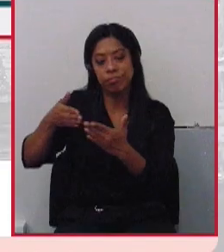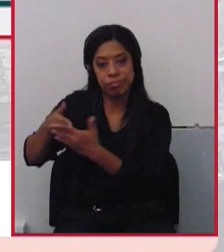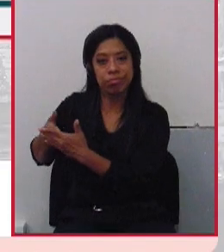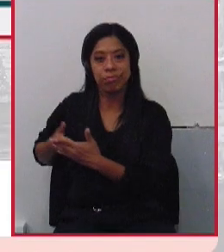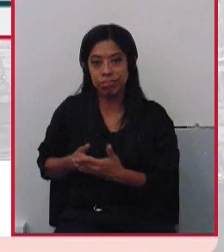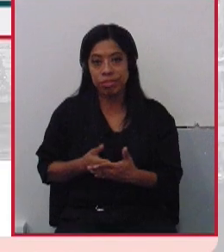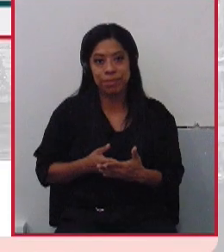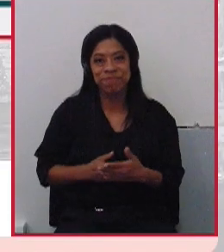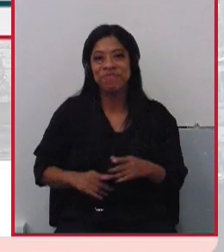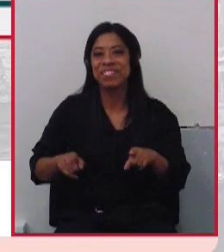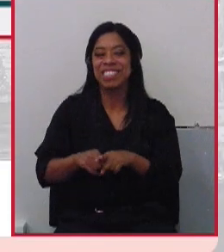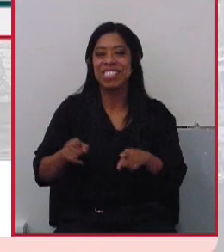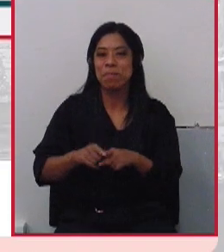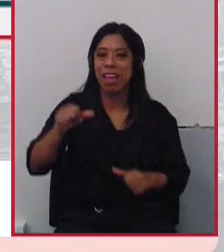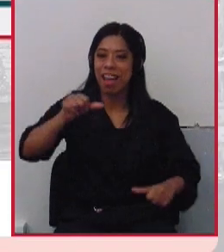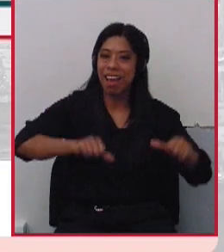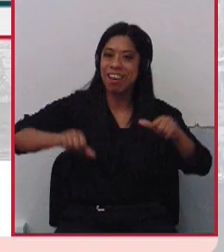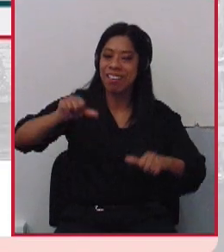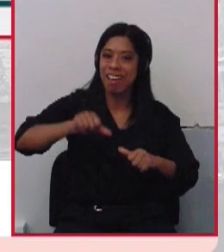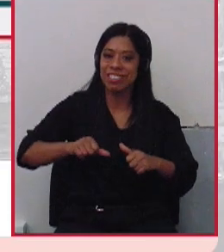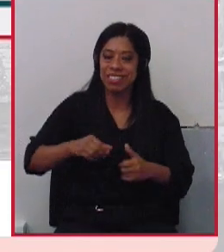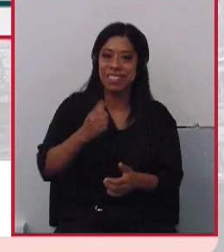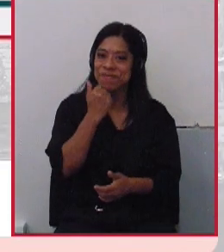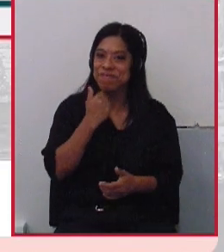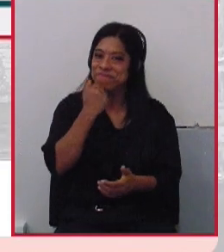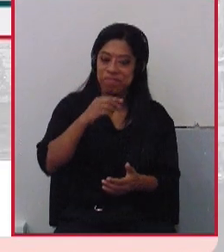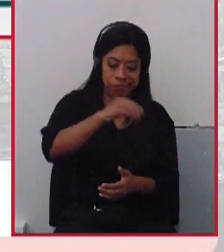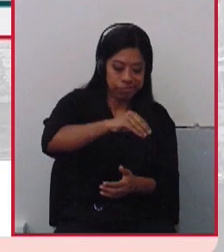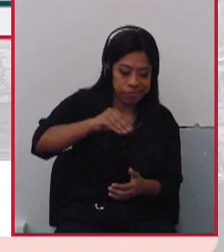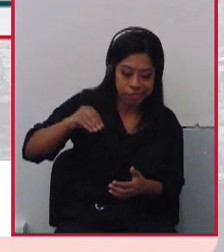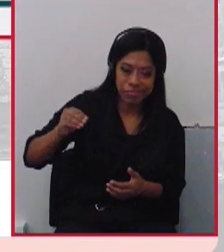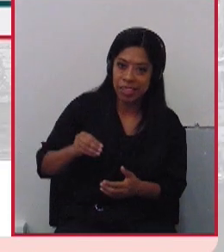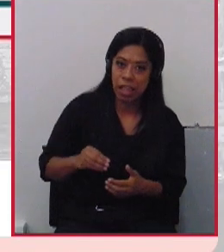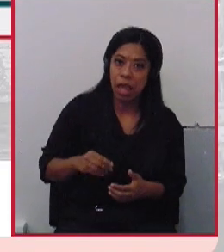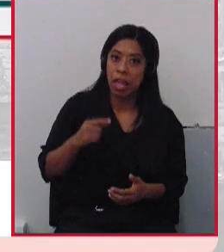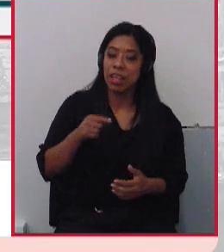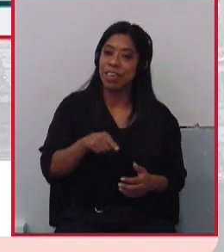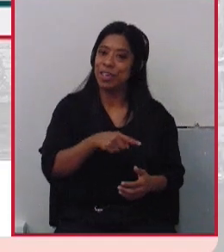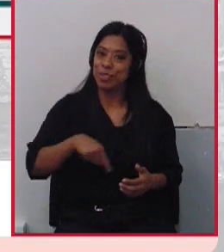¿no? Y el tema del análisis mineralógico, ¿no? Las oportunidades que podamos tener ahí